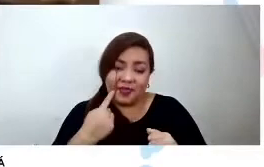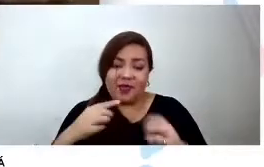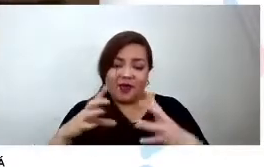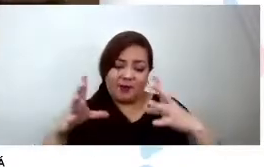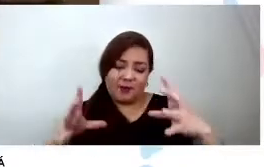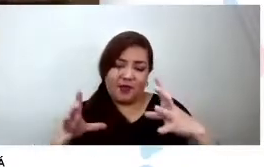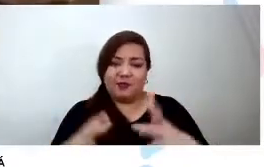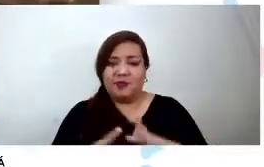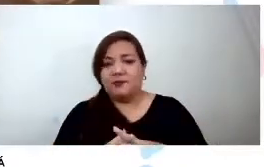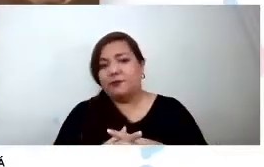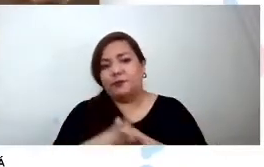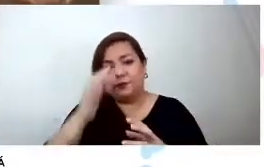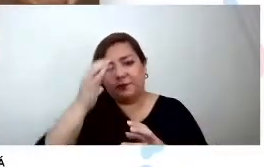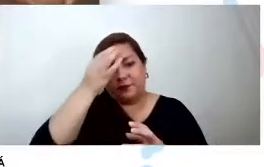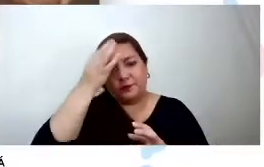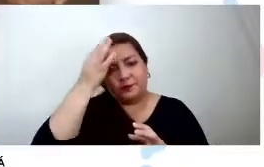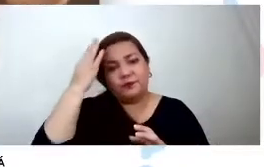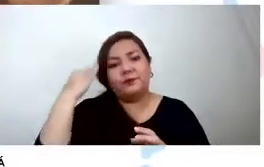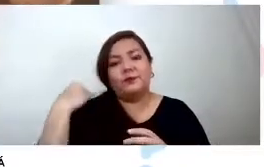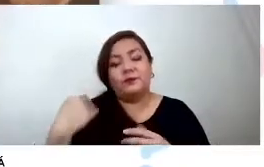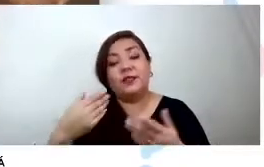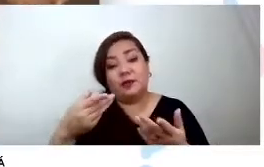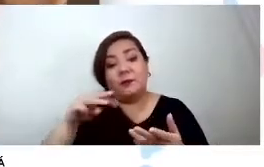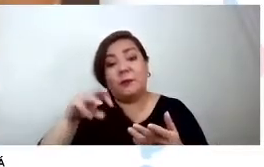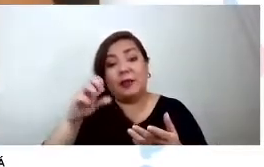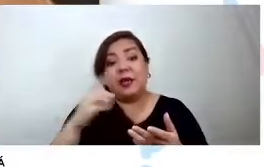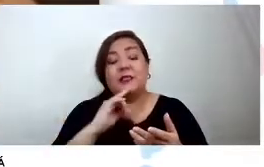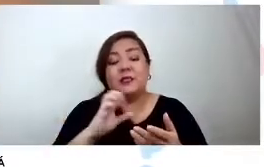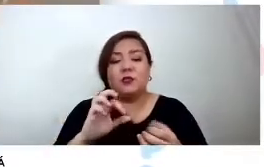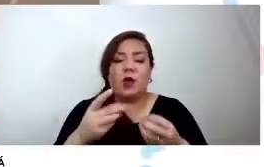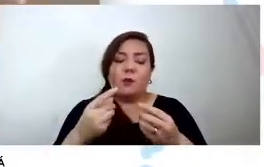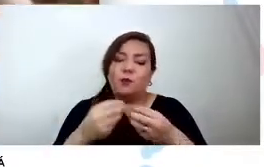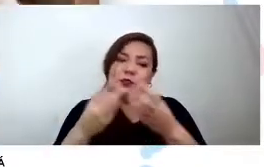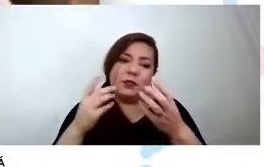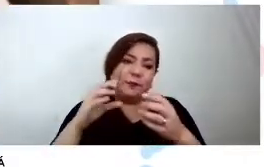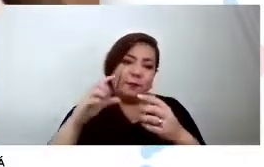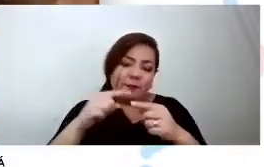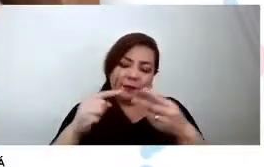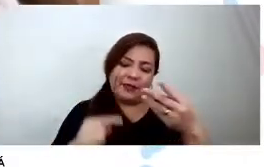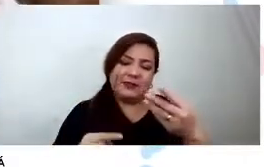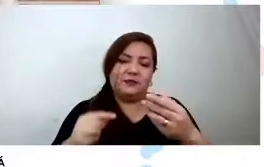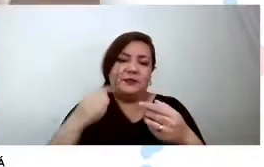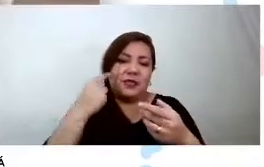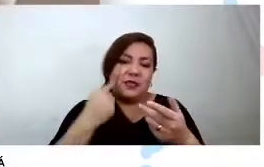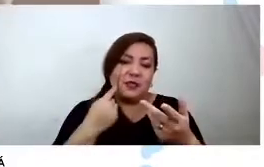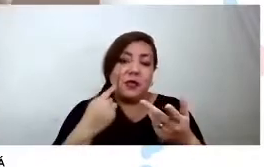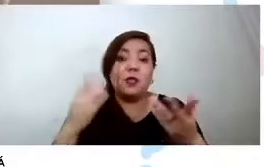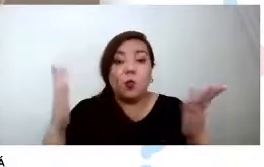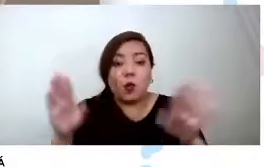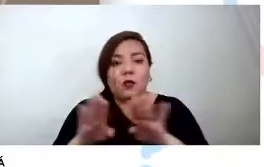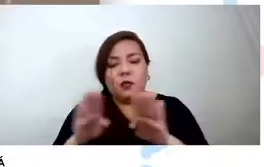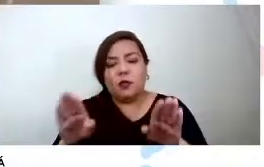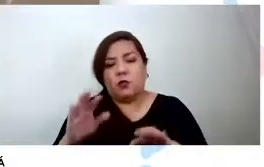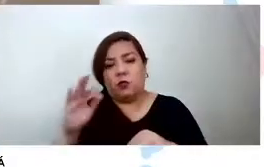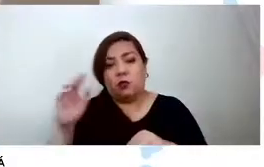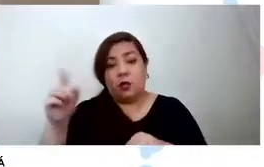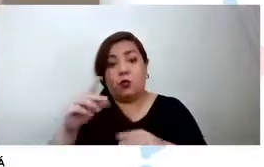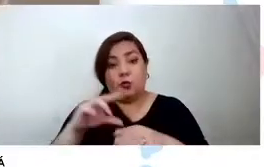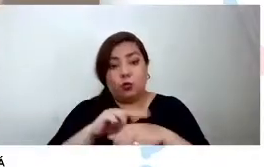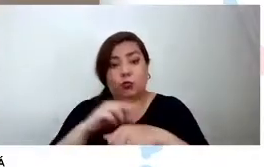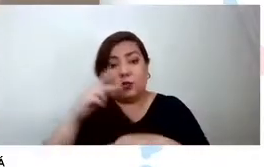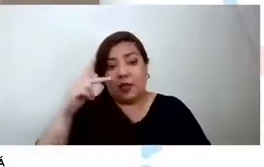tenemos en algunas de las piezas del megaterio. De igual forma, nosotros logramos con la doctora Karen armar esta